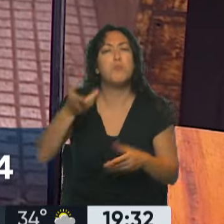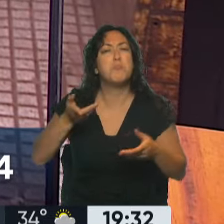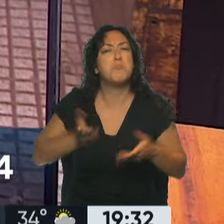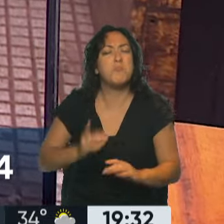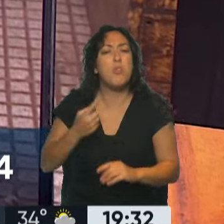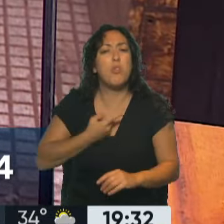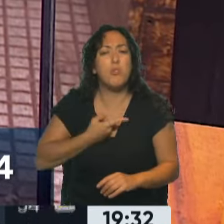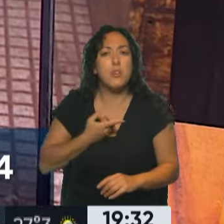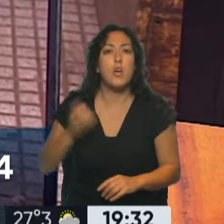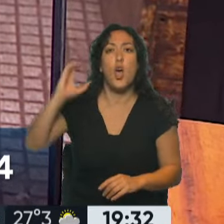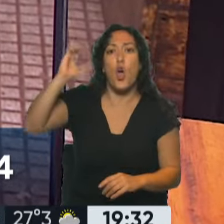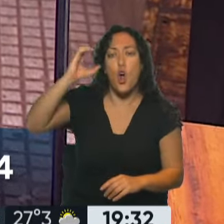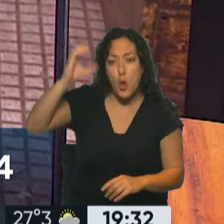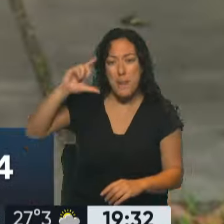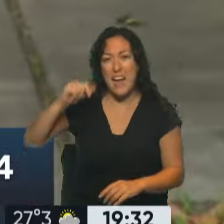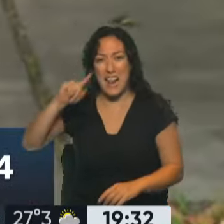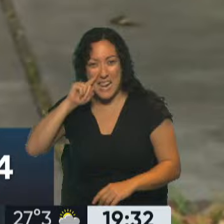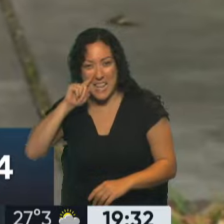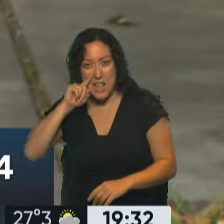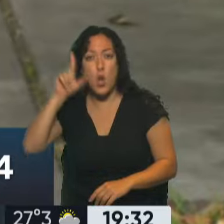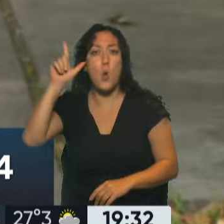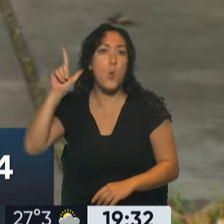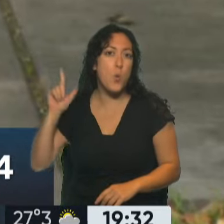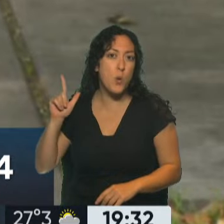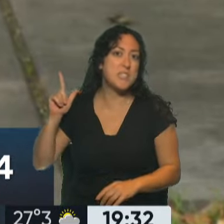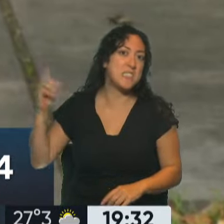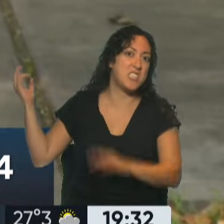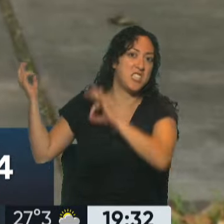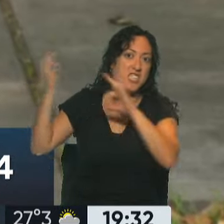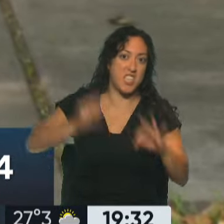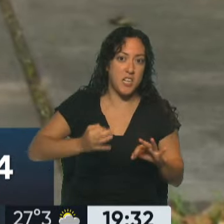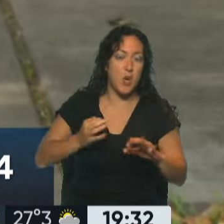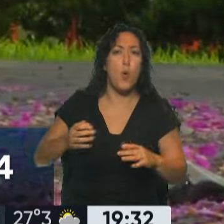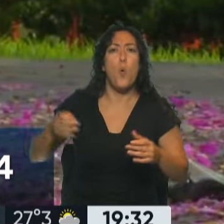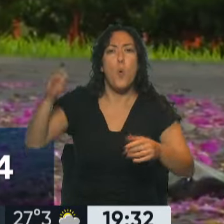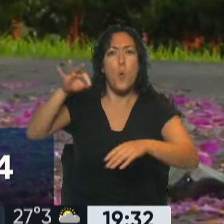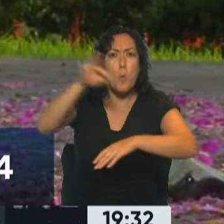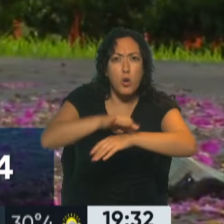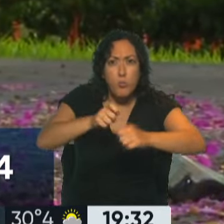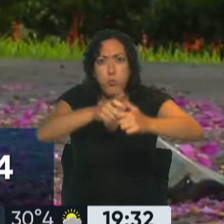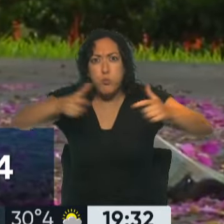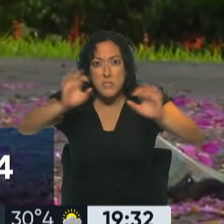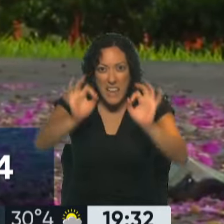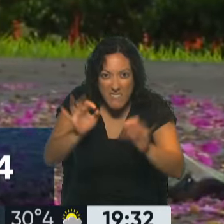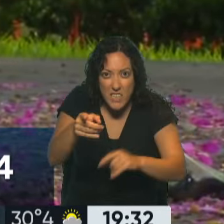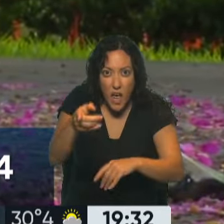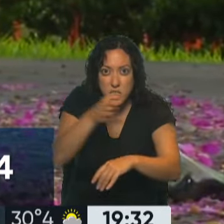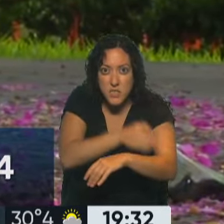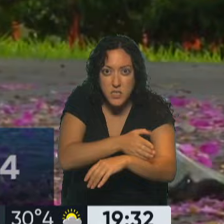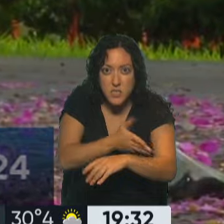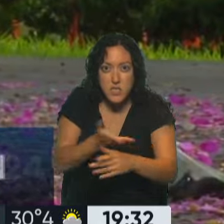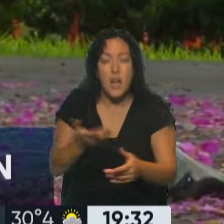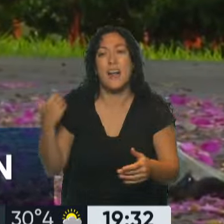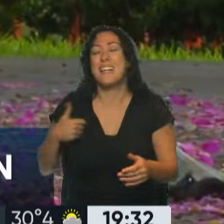de Colombia de Cali llegué el día lunes y te encontraste con la invasión de mosquito tenías una idea habías leído voy a la